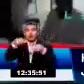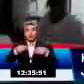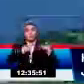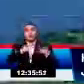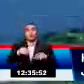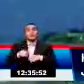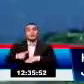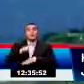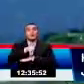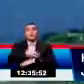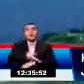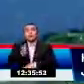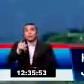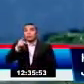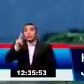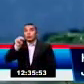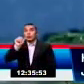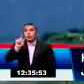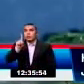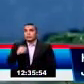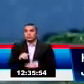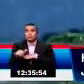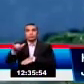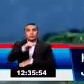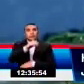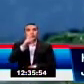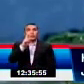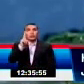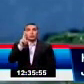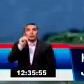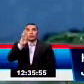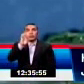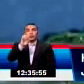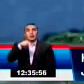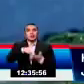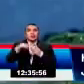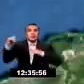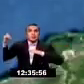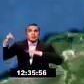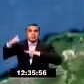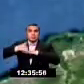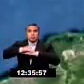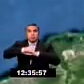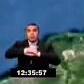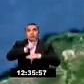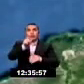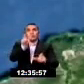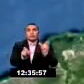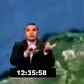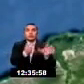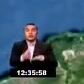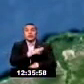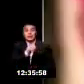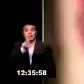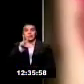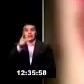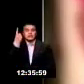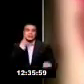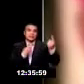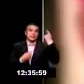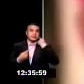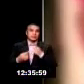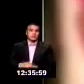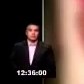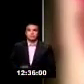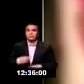de vuelo hacia Puná y decidió volar a Tumbes, donde un aterrizaje forzoso dejó un muerto y tres heridos. Pero a